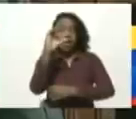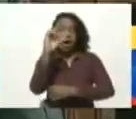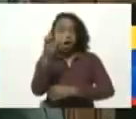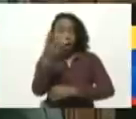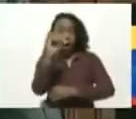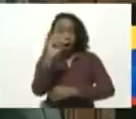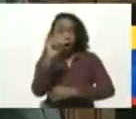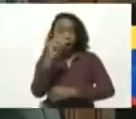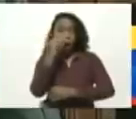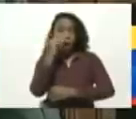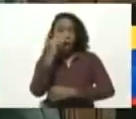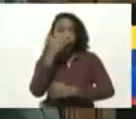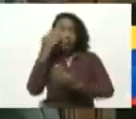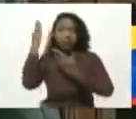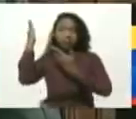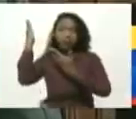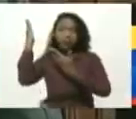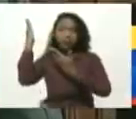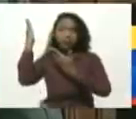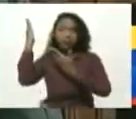Hernández Lares.